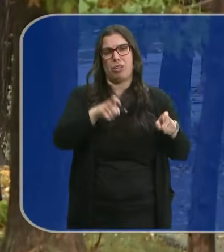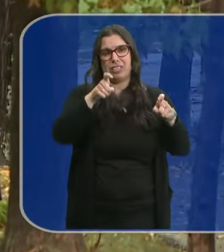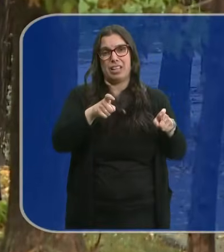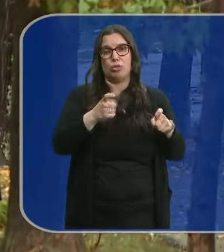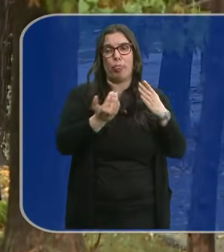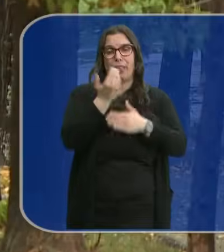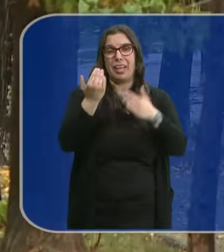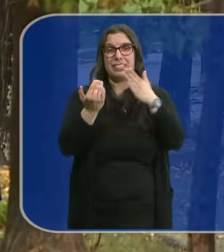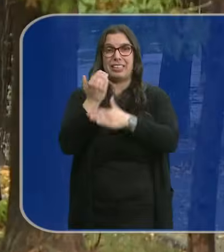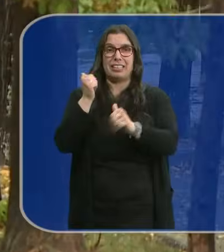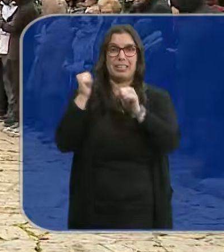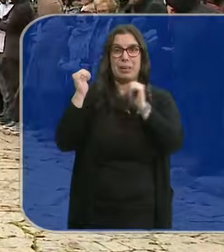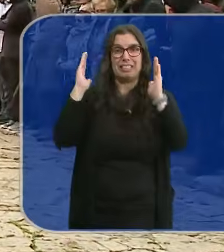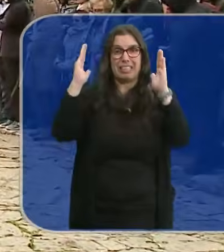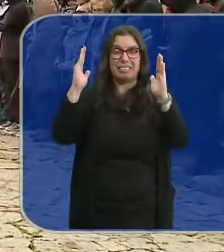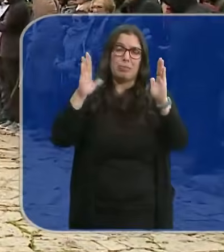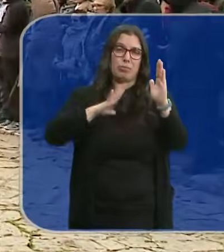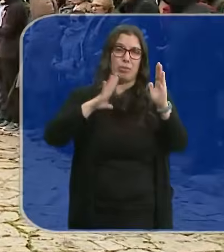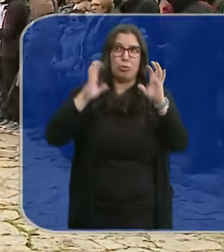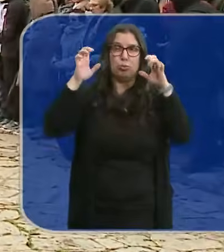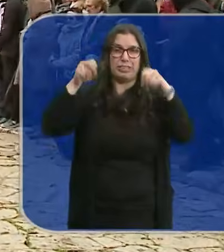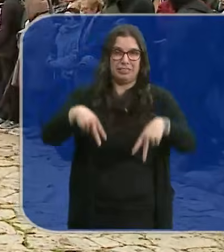durante los días más señalados en el calendario.